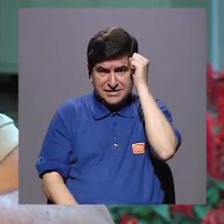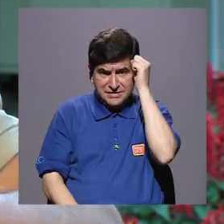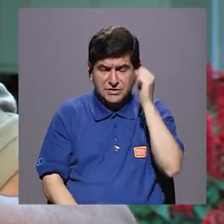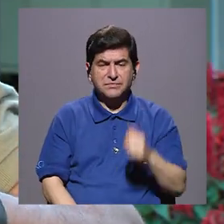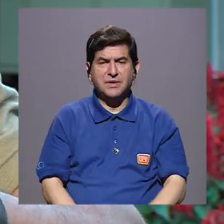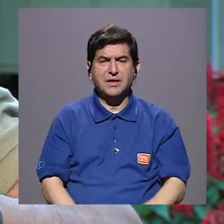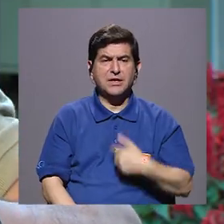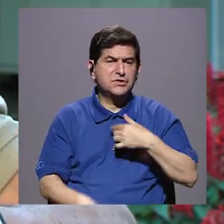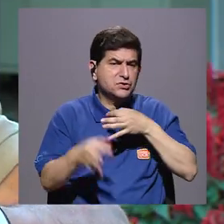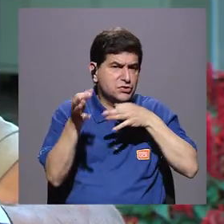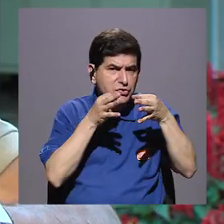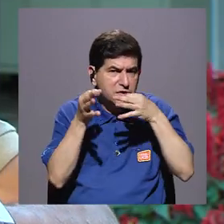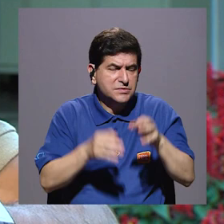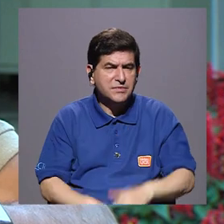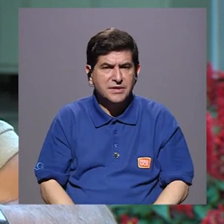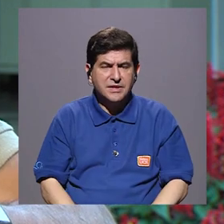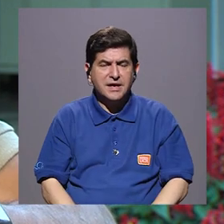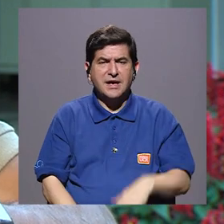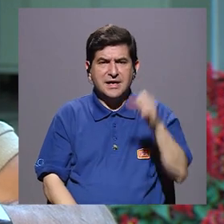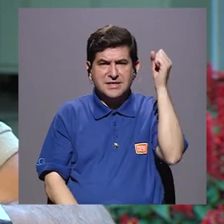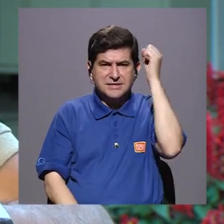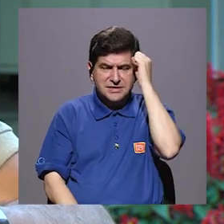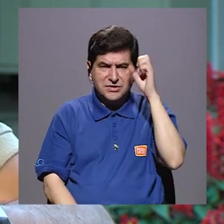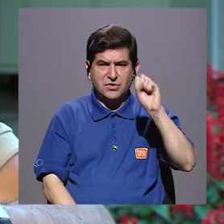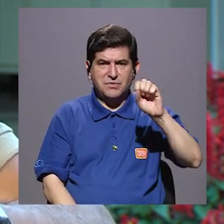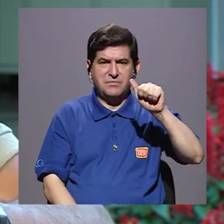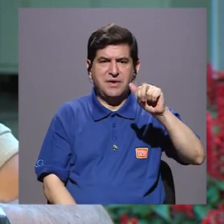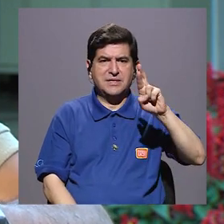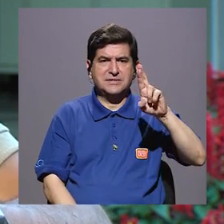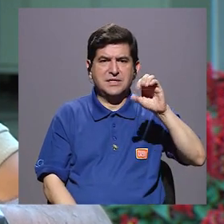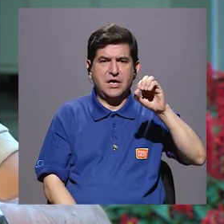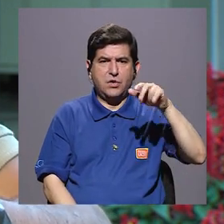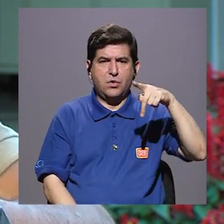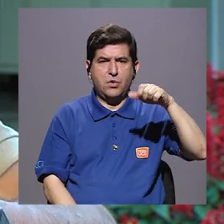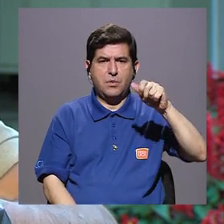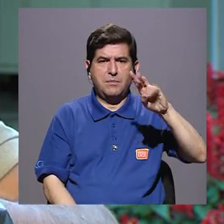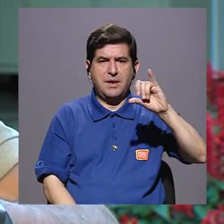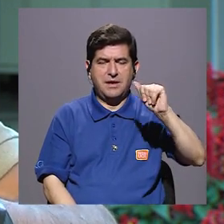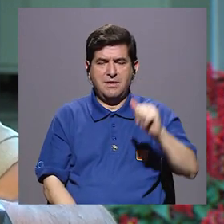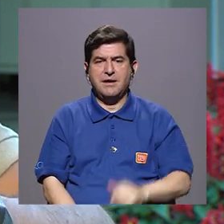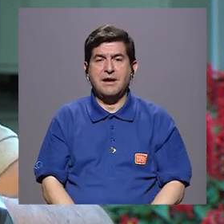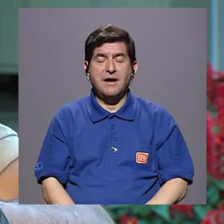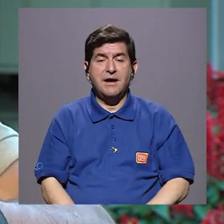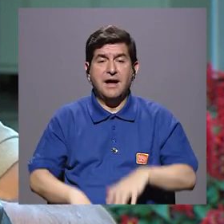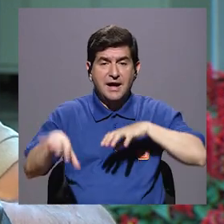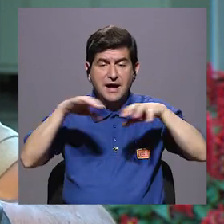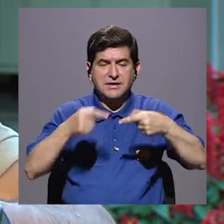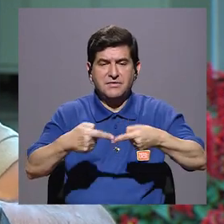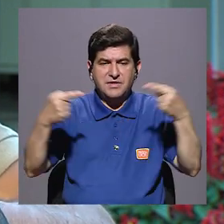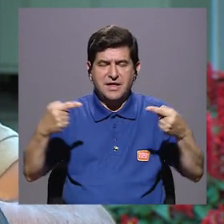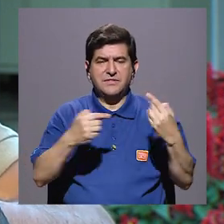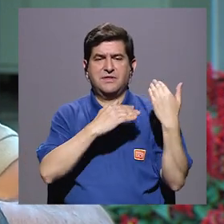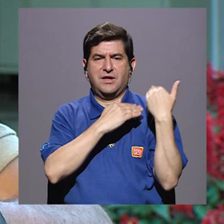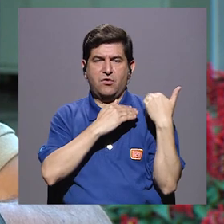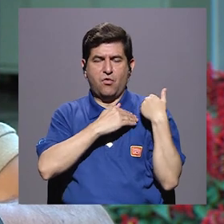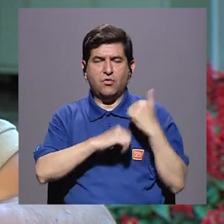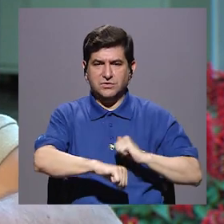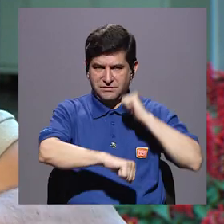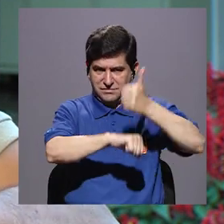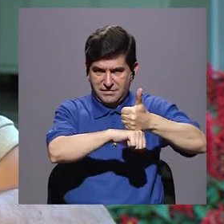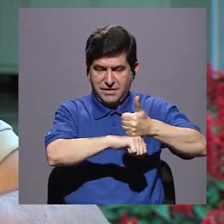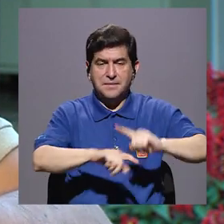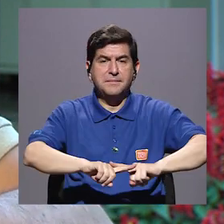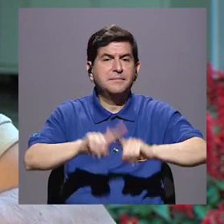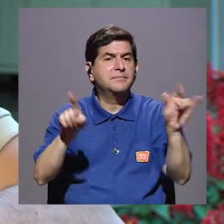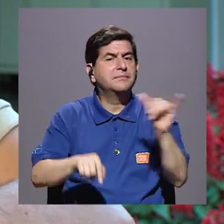evitar o la sarcopenia? Como digamos, según para lo que es el síndrome de sarcopenia específicamente, el tipo de ejercicio específico sería el ejercicio contra resistencia. Sin